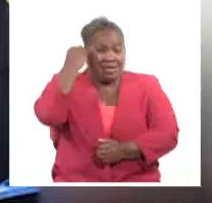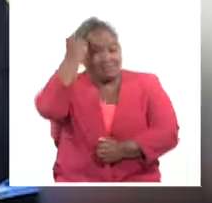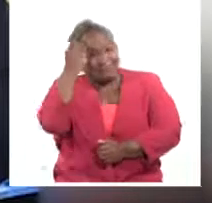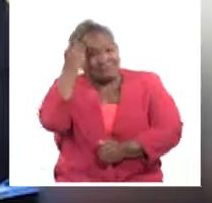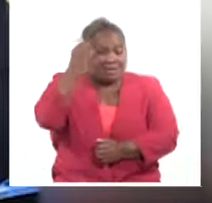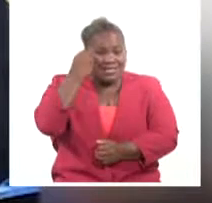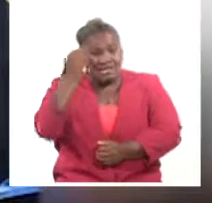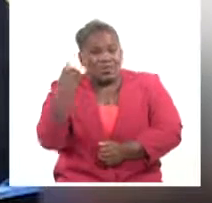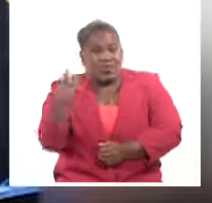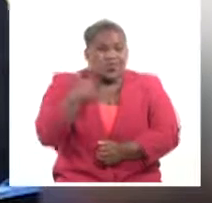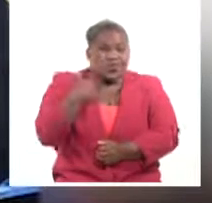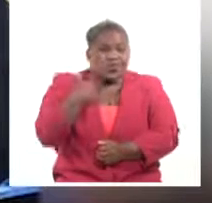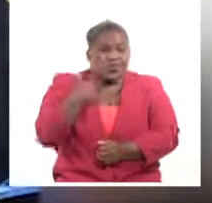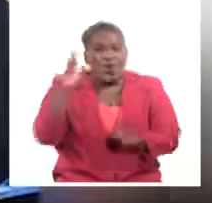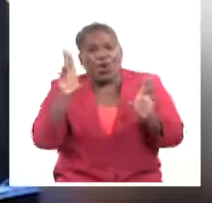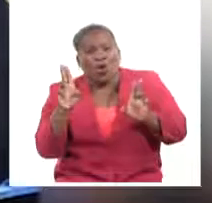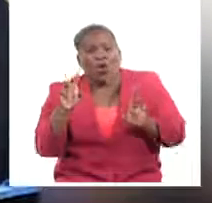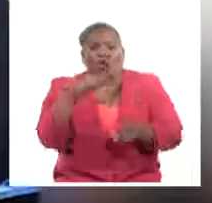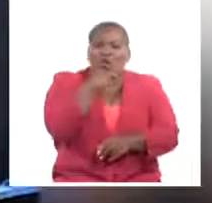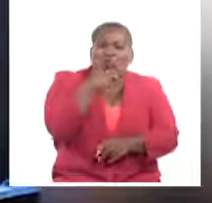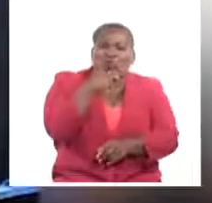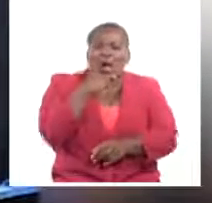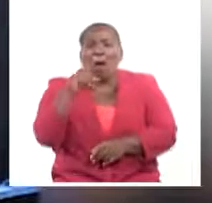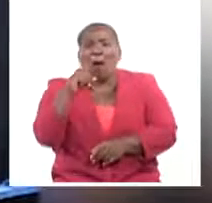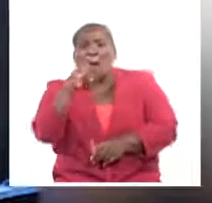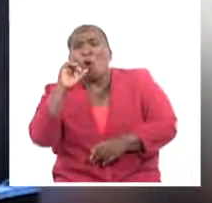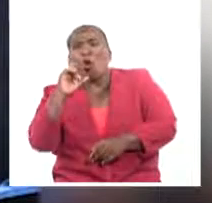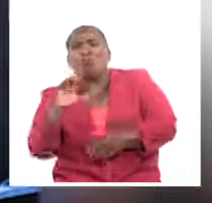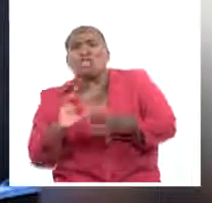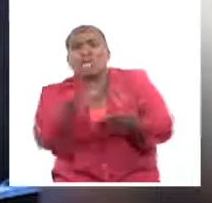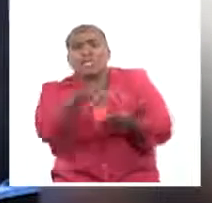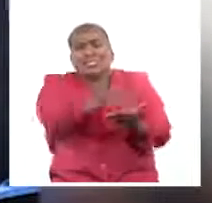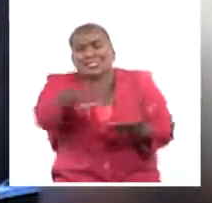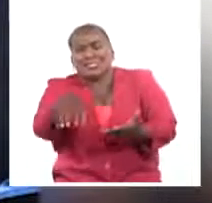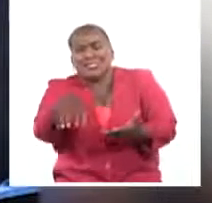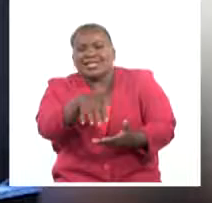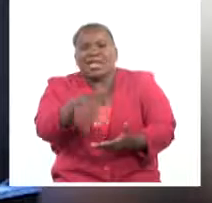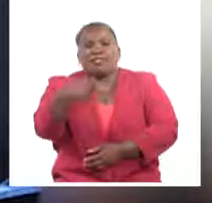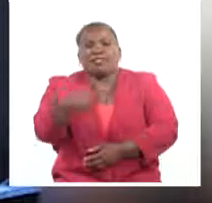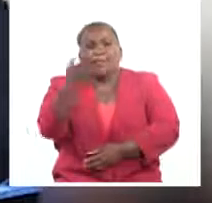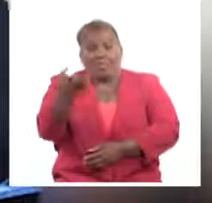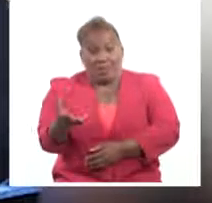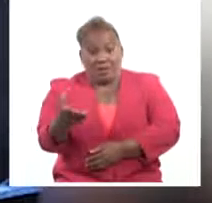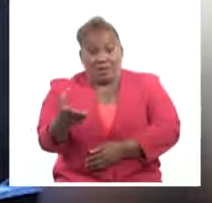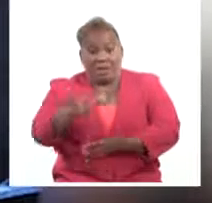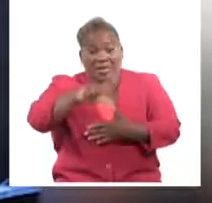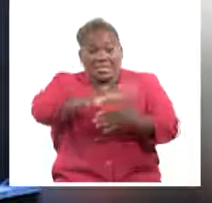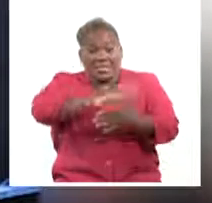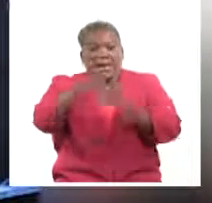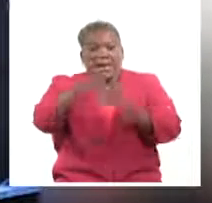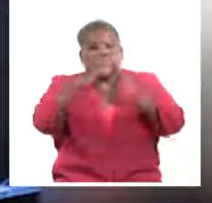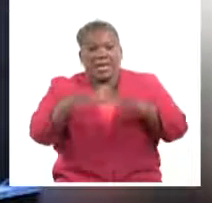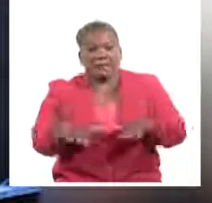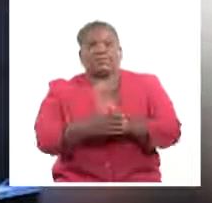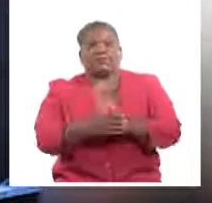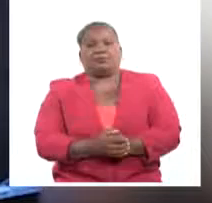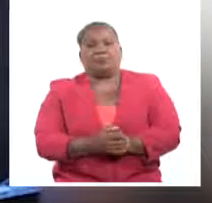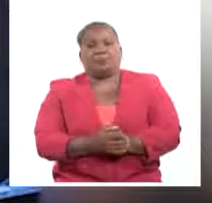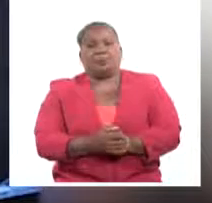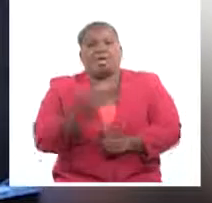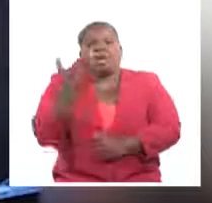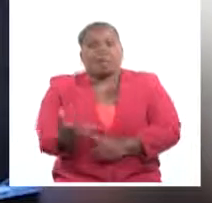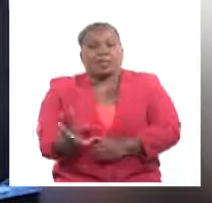si ruso u OTAN, etcétera, lo que debe exigir antes que nada es la paz. El que se construyan